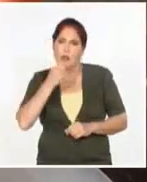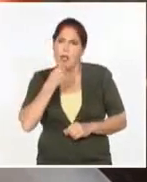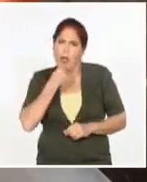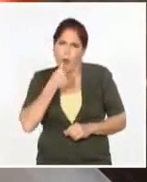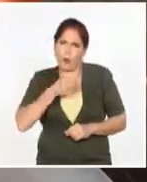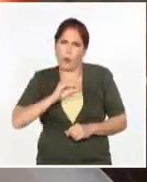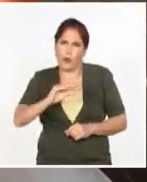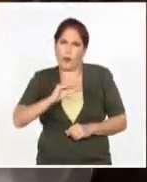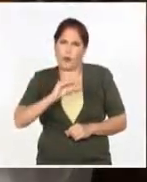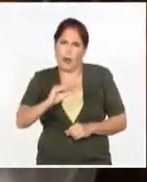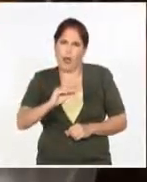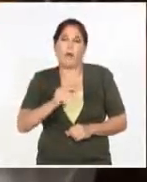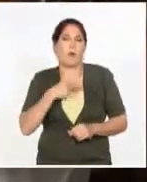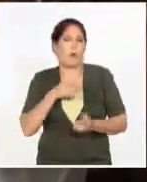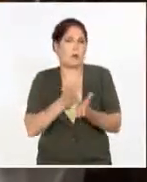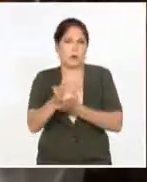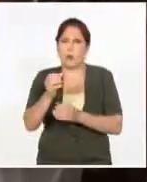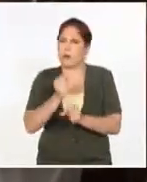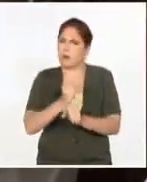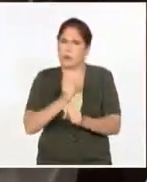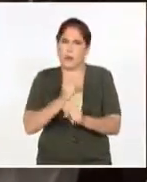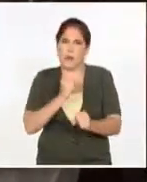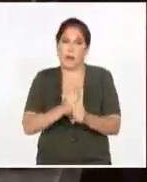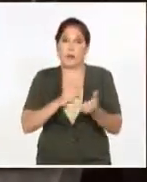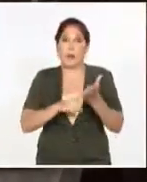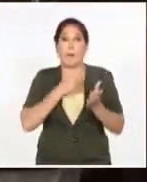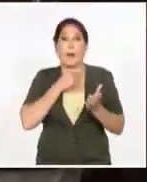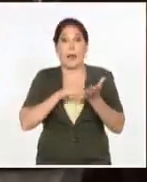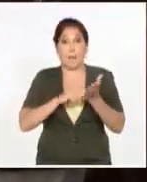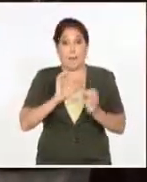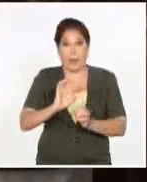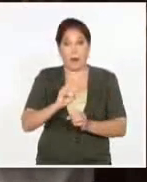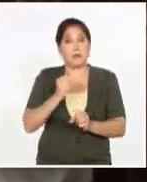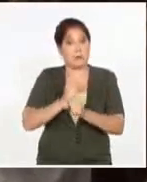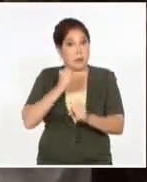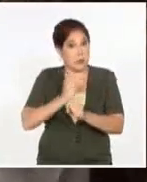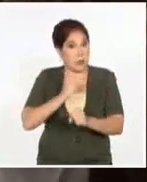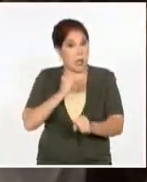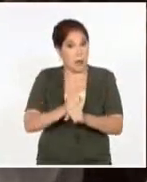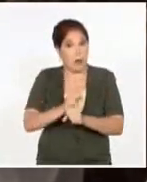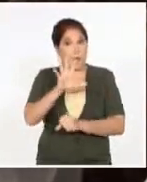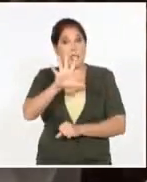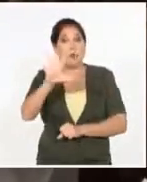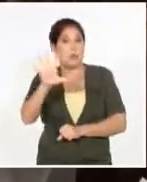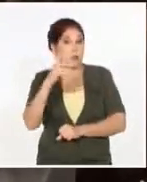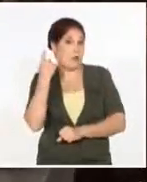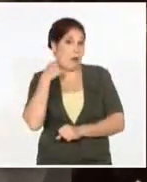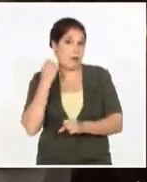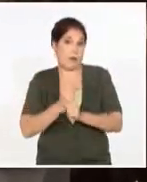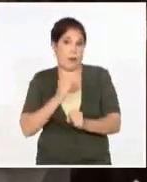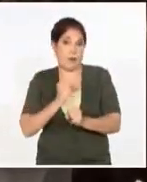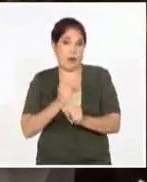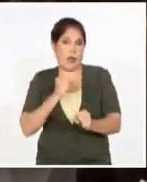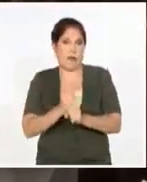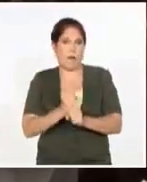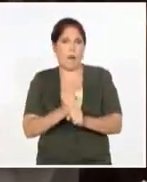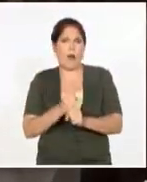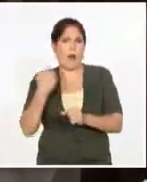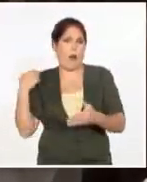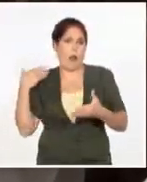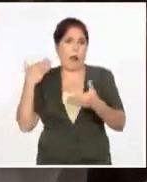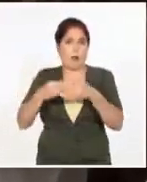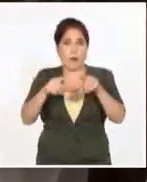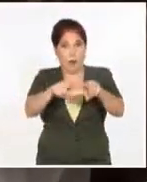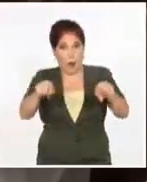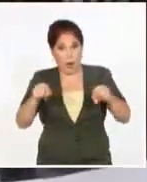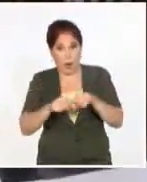y sigo trabajando. Pepe, el maestro, acumula una experiencia profesional de casi 55 años. En todo ese tiempo, el aula y sus alumnos